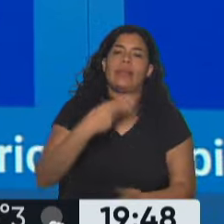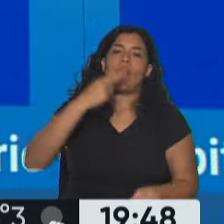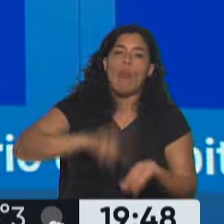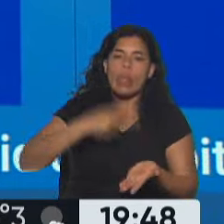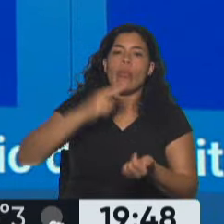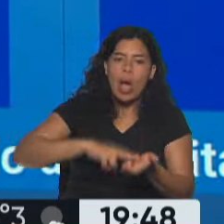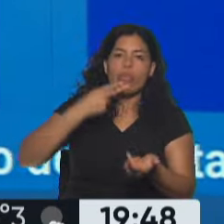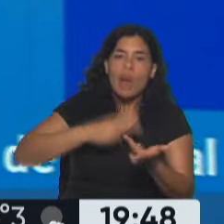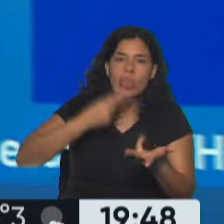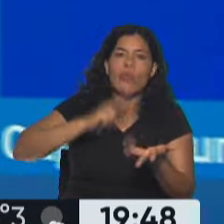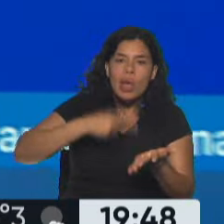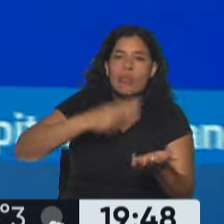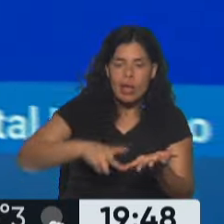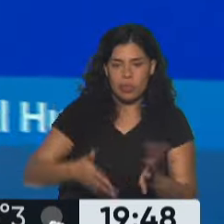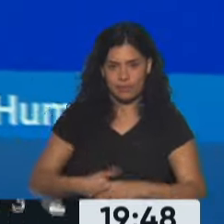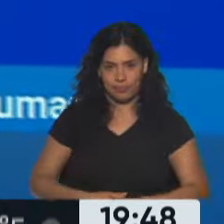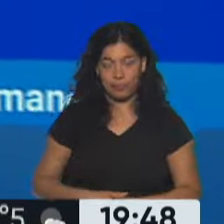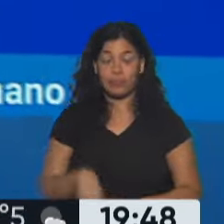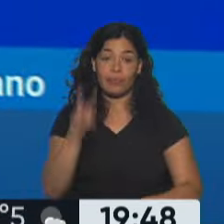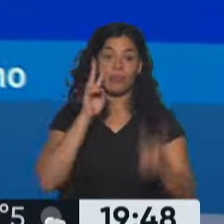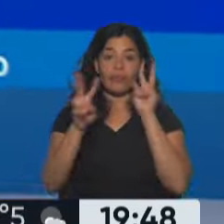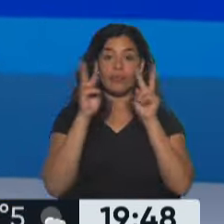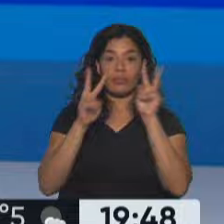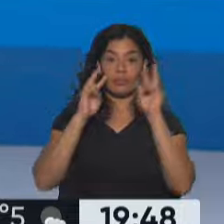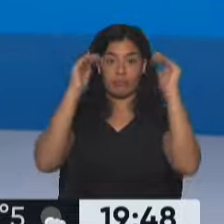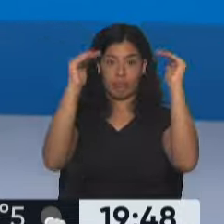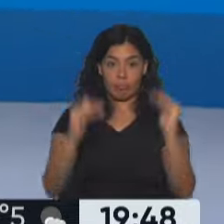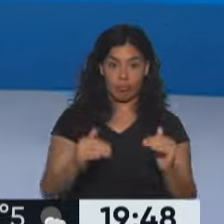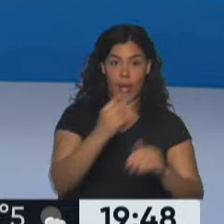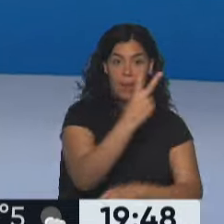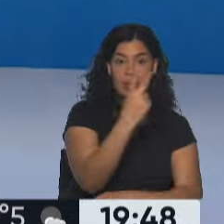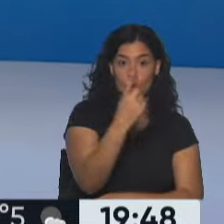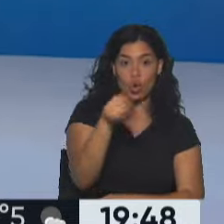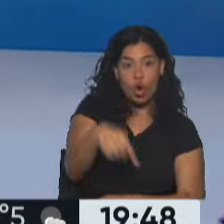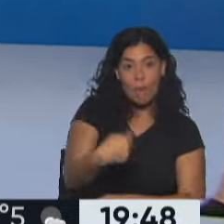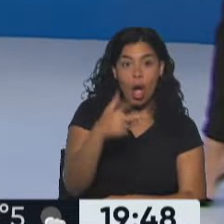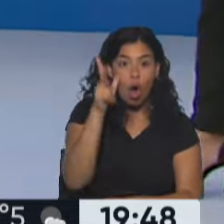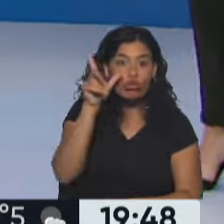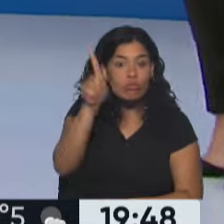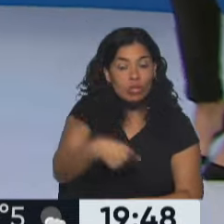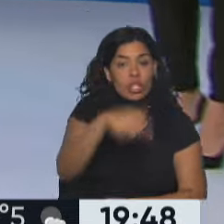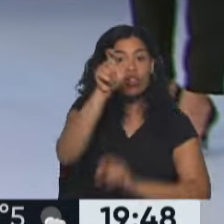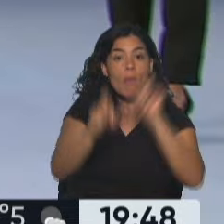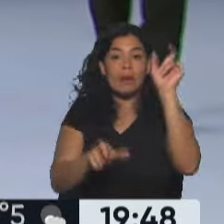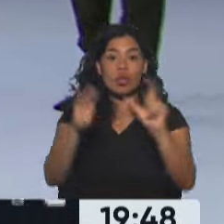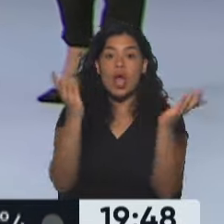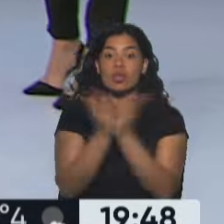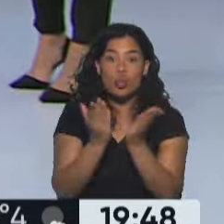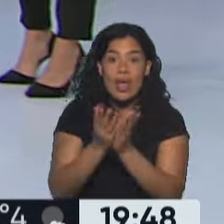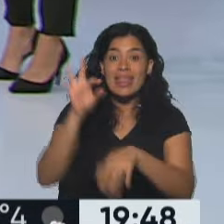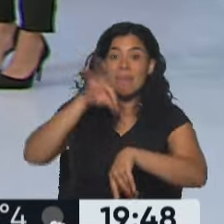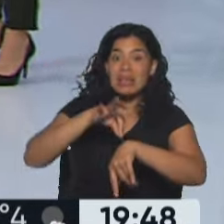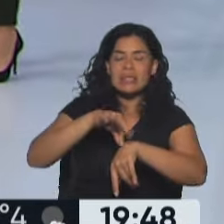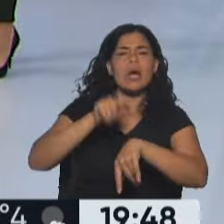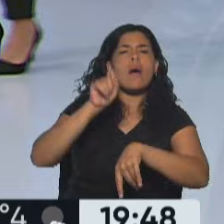como el que no. Ahí lo estás viendo en pantalla. 21,8% de los estudiantes de medicina son